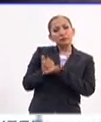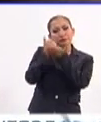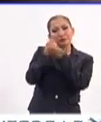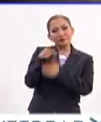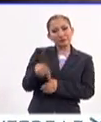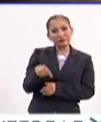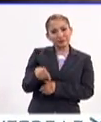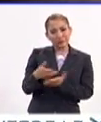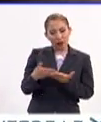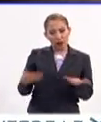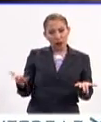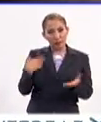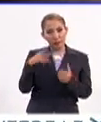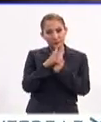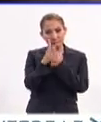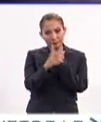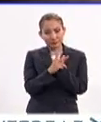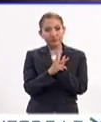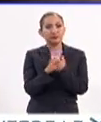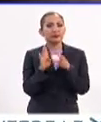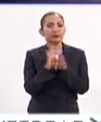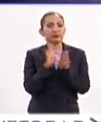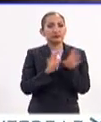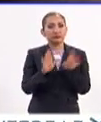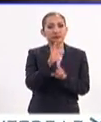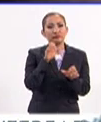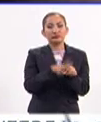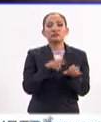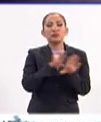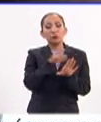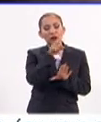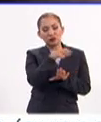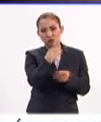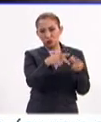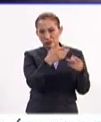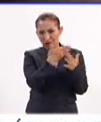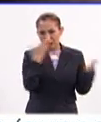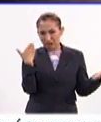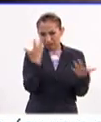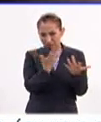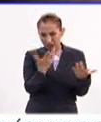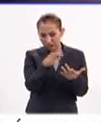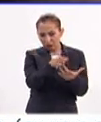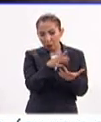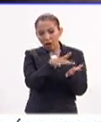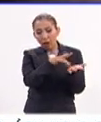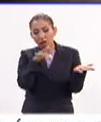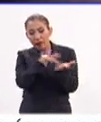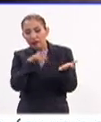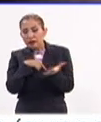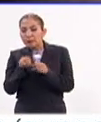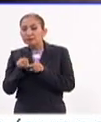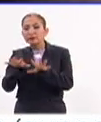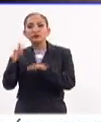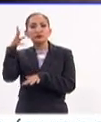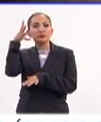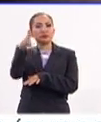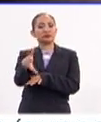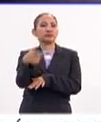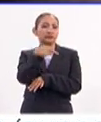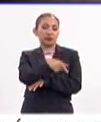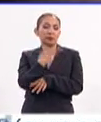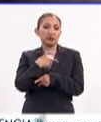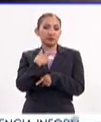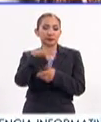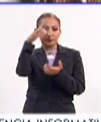útil ahora como país, como sociedad civil, cómo nos puede ser útil y cómo proyectarnos al futuro a través